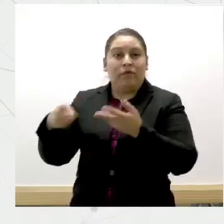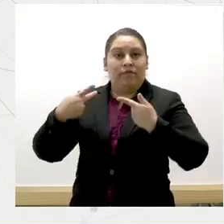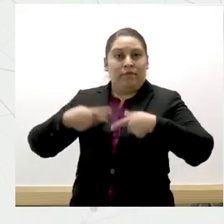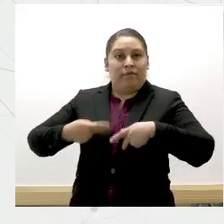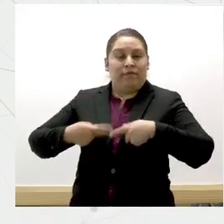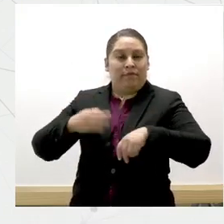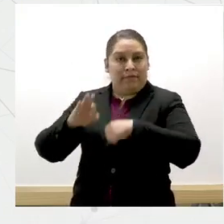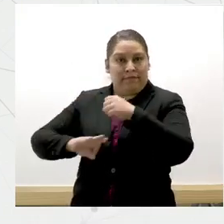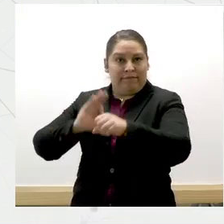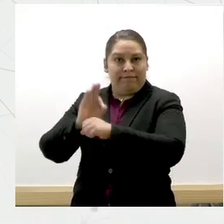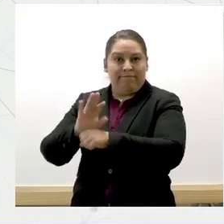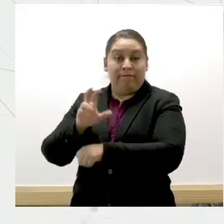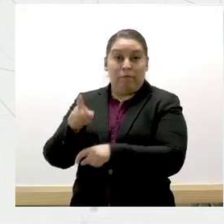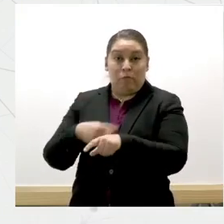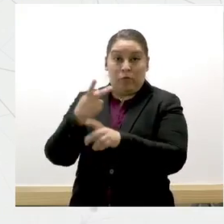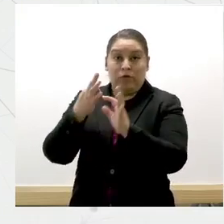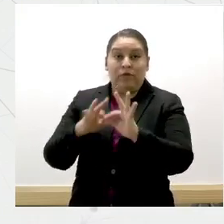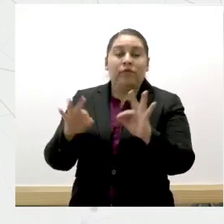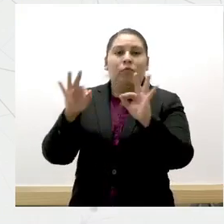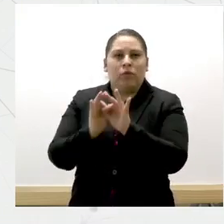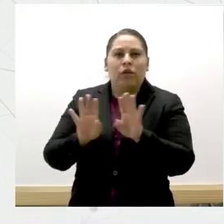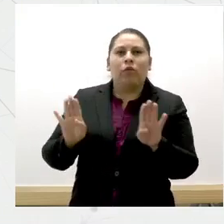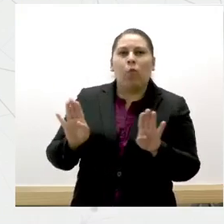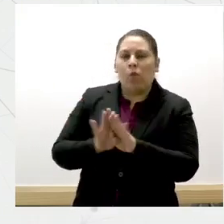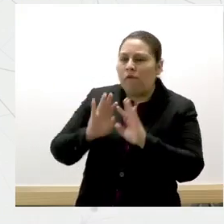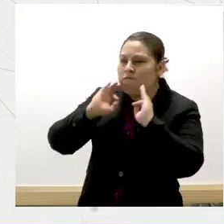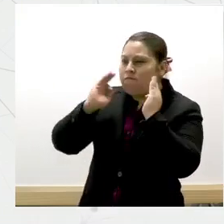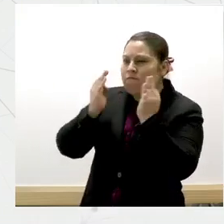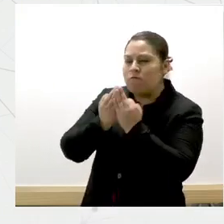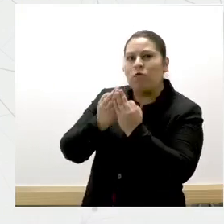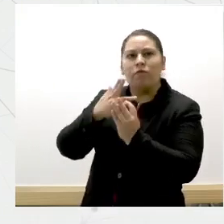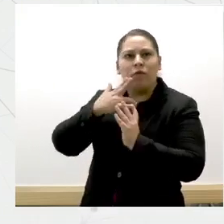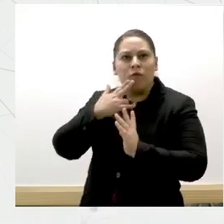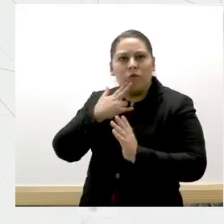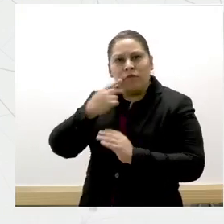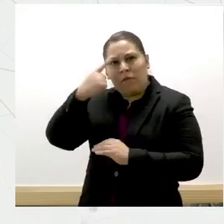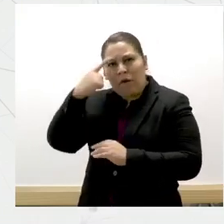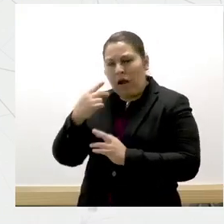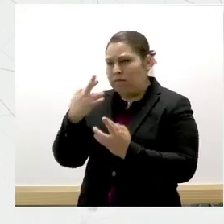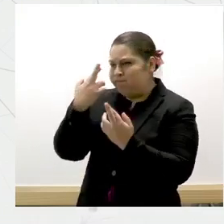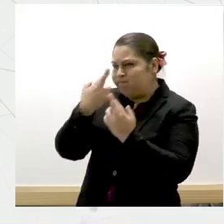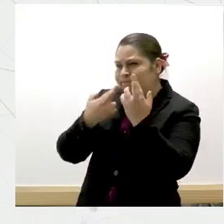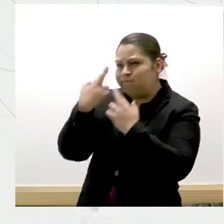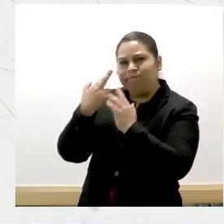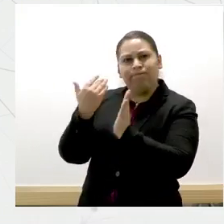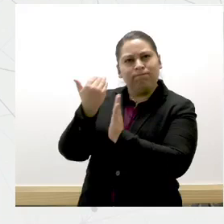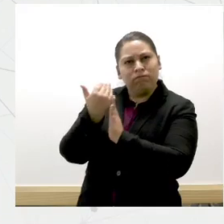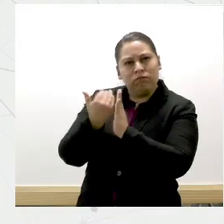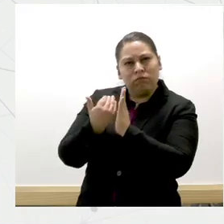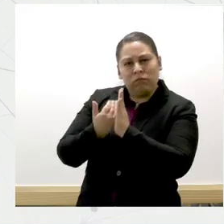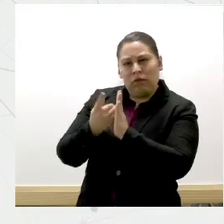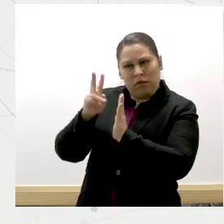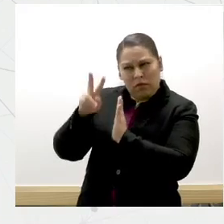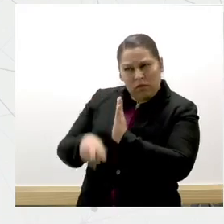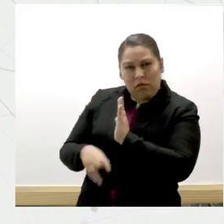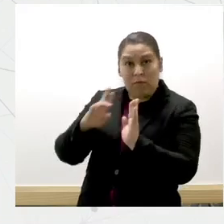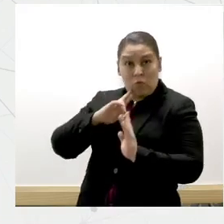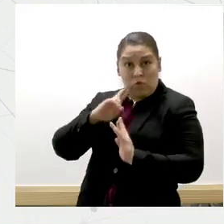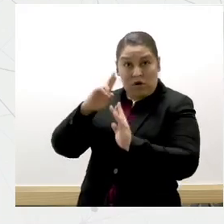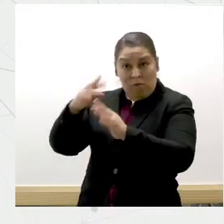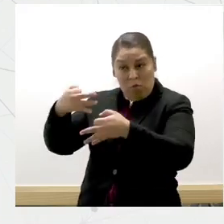Hay que ver exactamente cómo se lleva a cabo. Ahora mismo hay herramientas de jurimetría que permiten analizar las sentencias del Poder Judicial y ver en qué medida